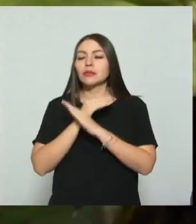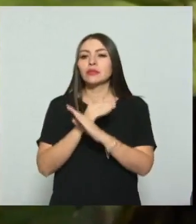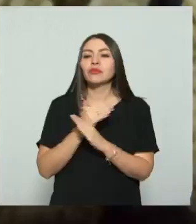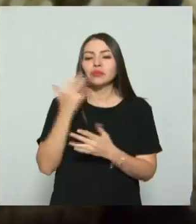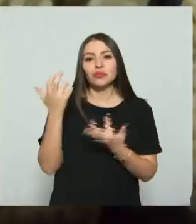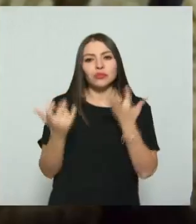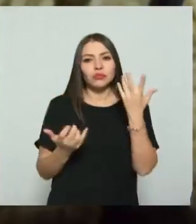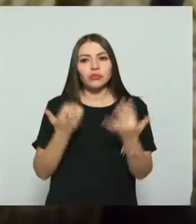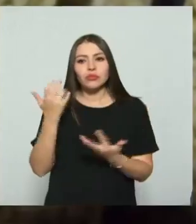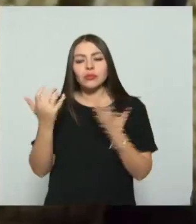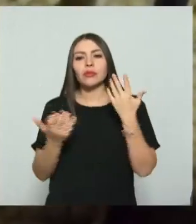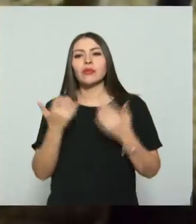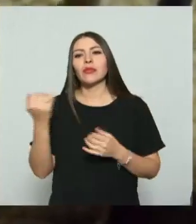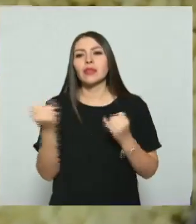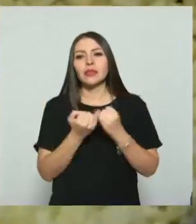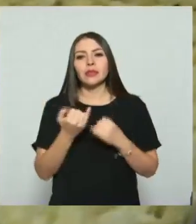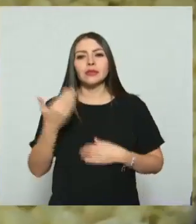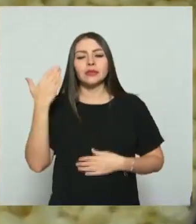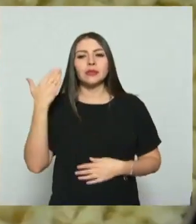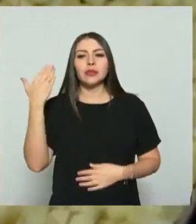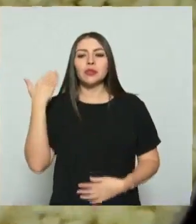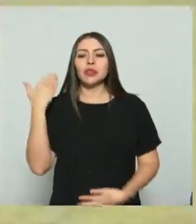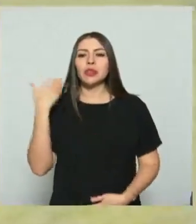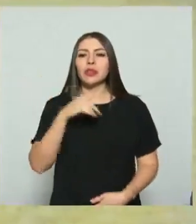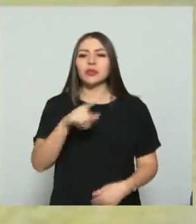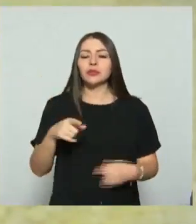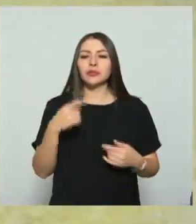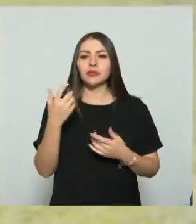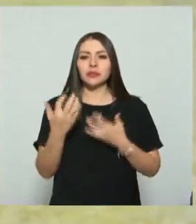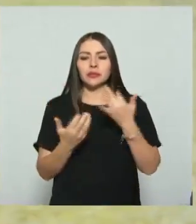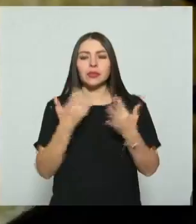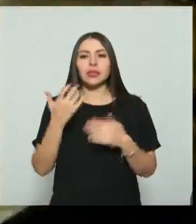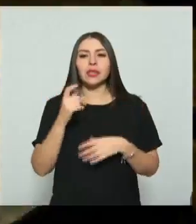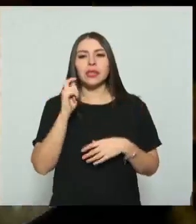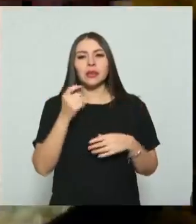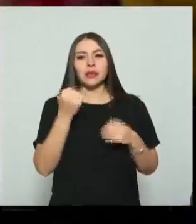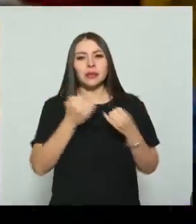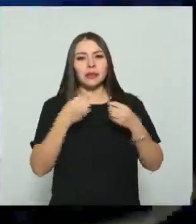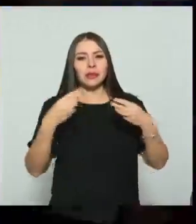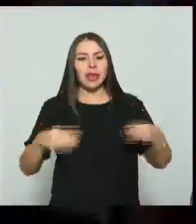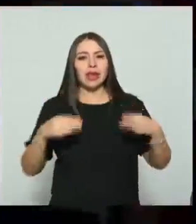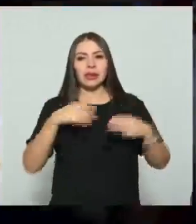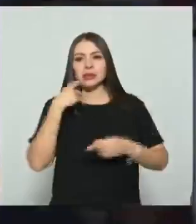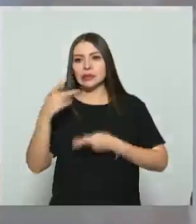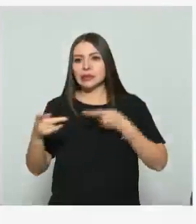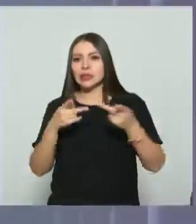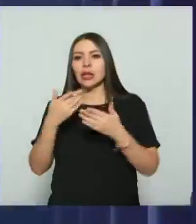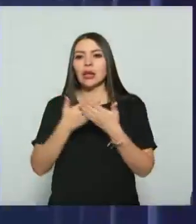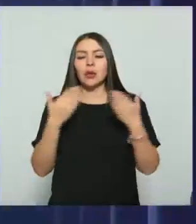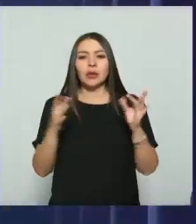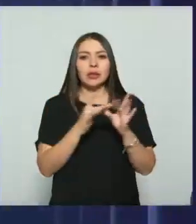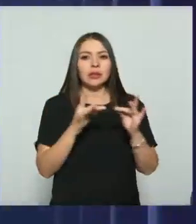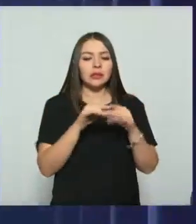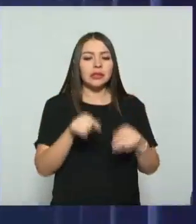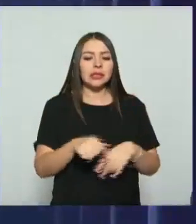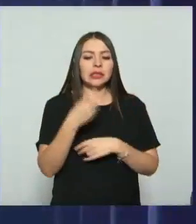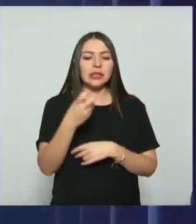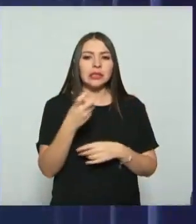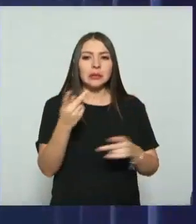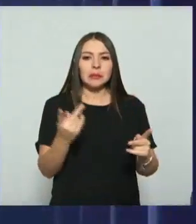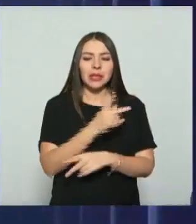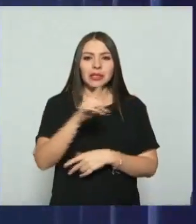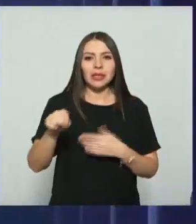sabe cómo se han registrado incendios en diversos mercados. Pero para hablar de este tema y de todo lo que ocurre en la central de